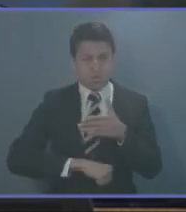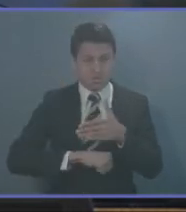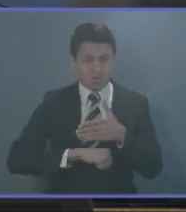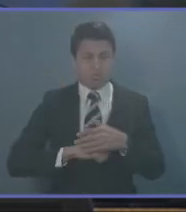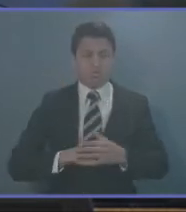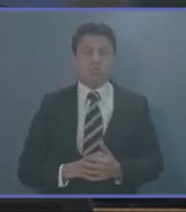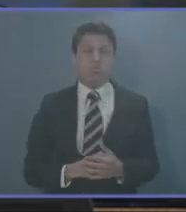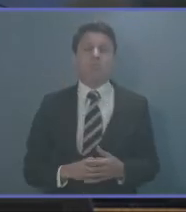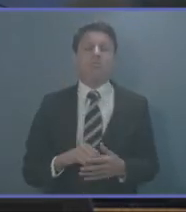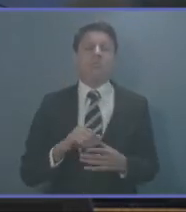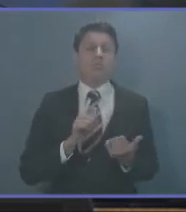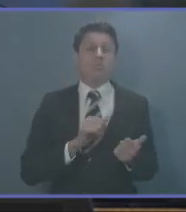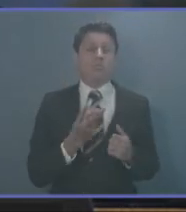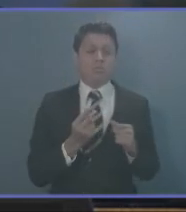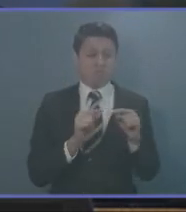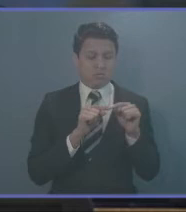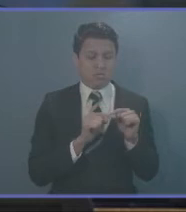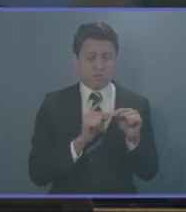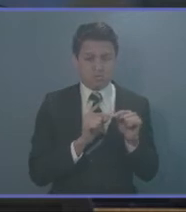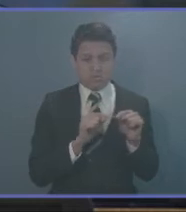de $0.55.